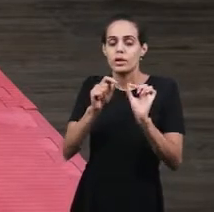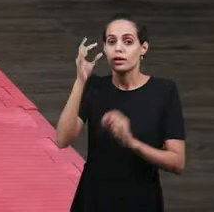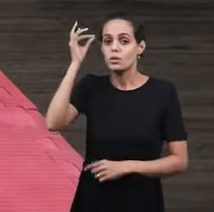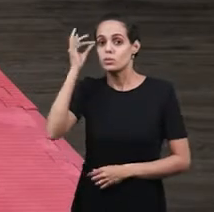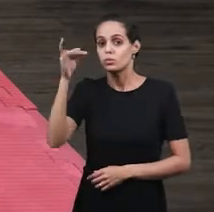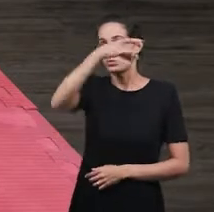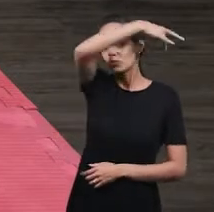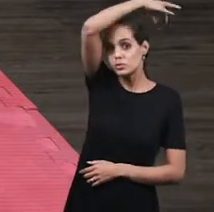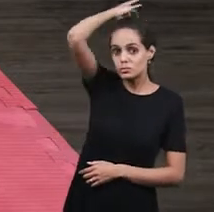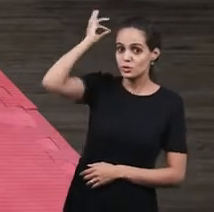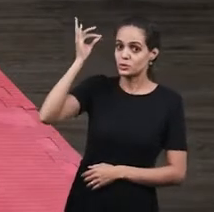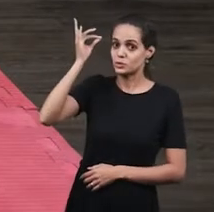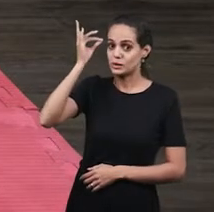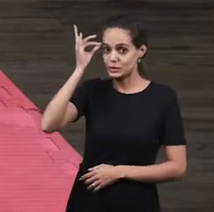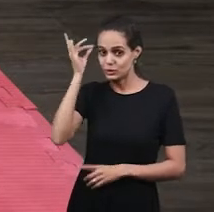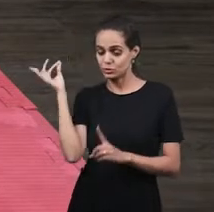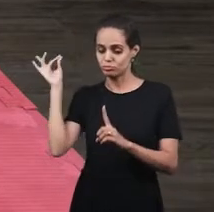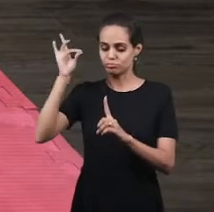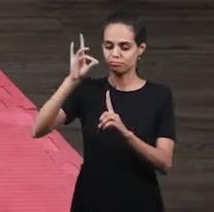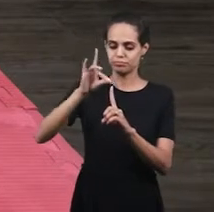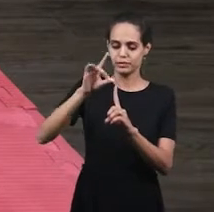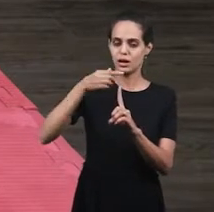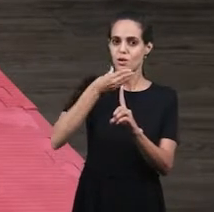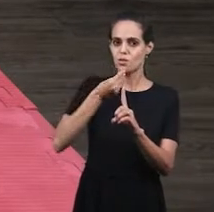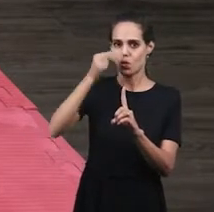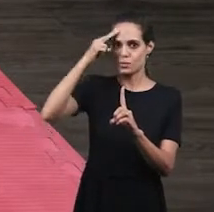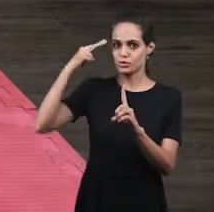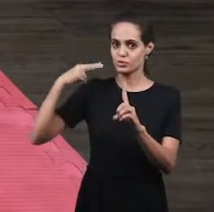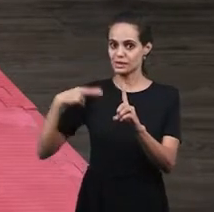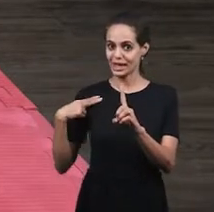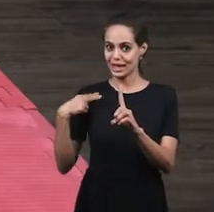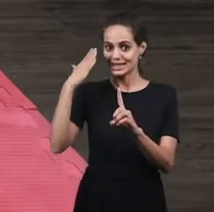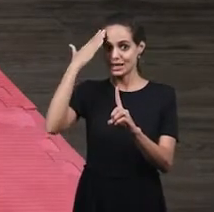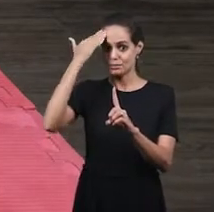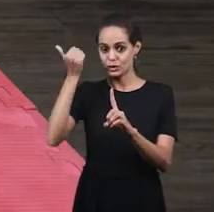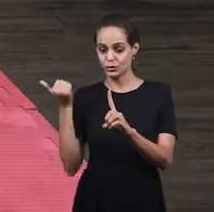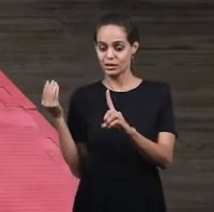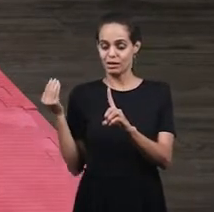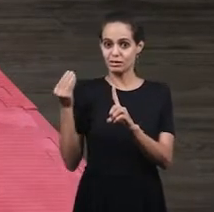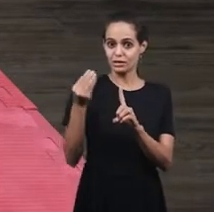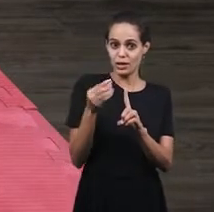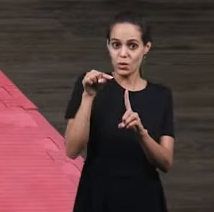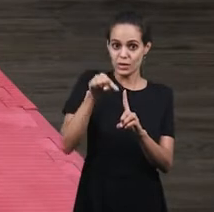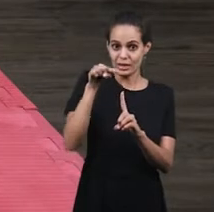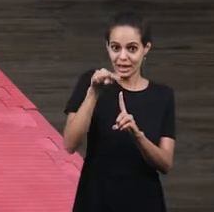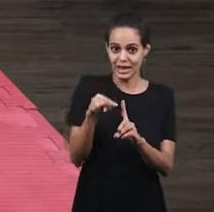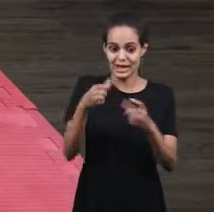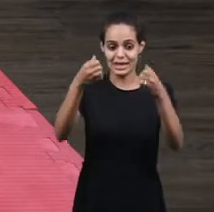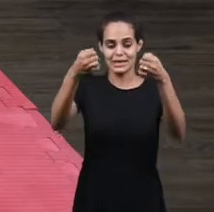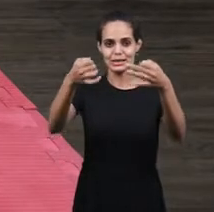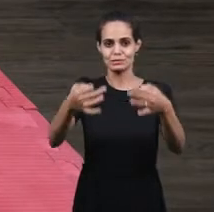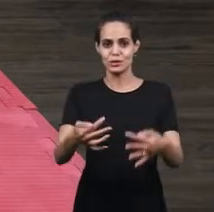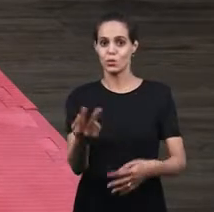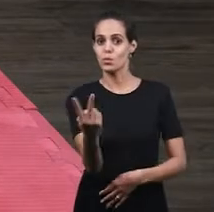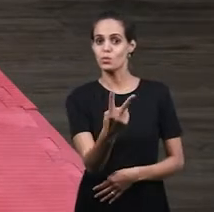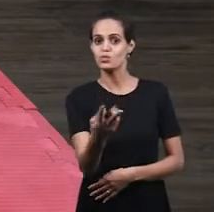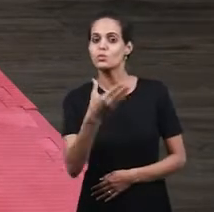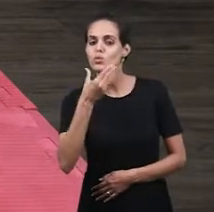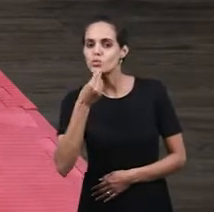Santo le dio sabiduría a José y él les explicó los sueños y habló con